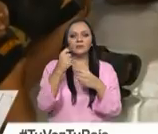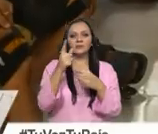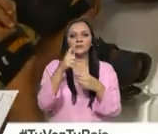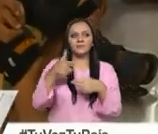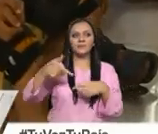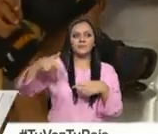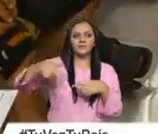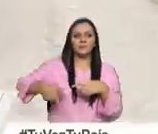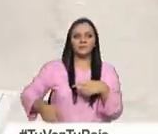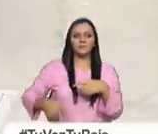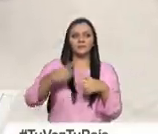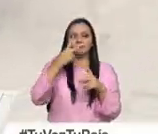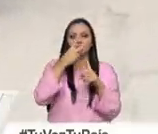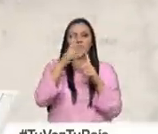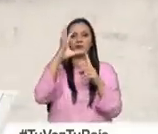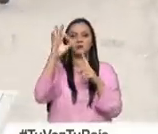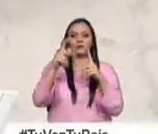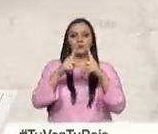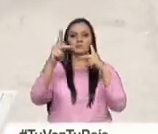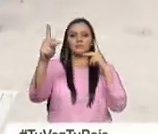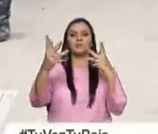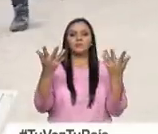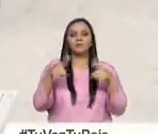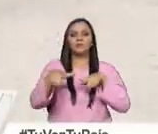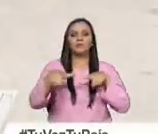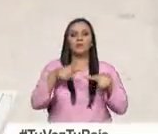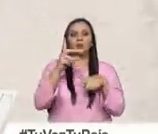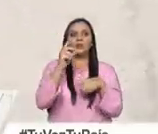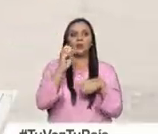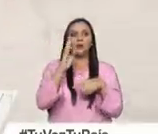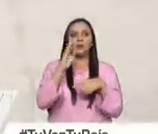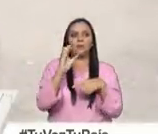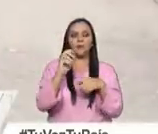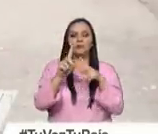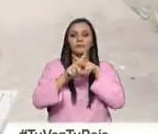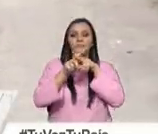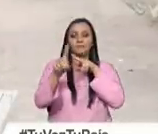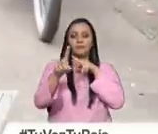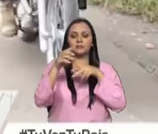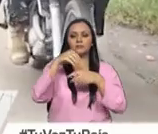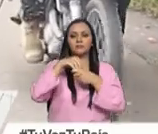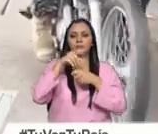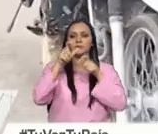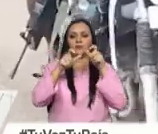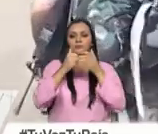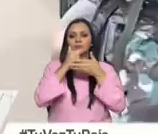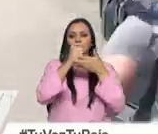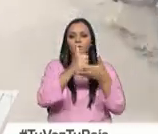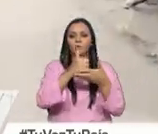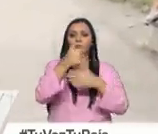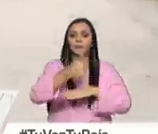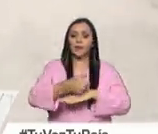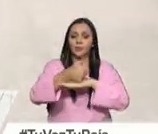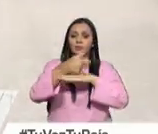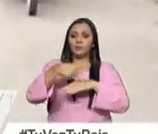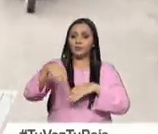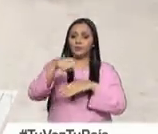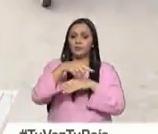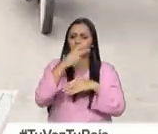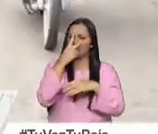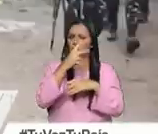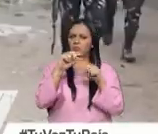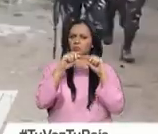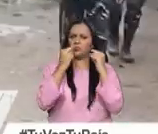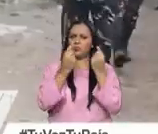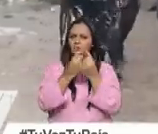la prisión a unos 50 kilómetros al oeste de Davao para facilitar la huida de los internos. Las autoridades locales acusan al grupo